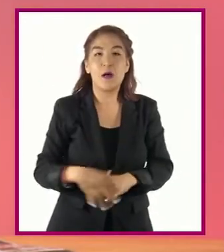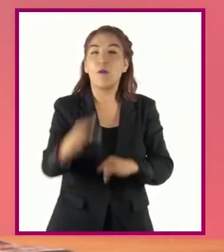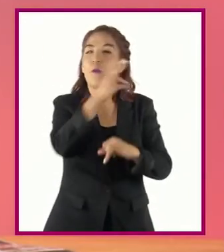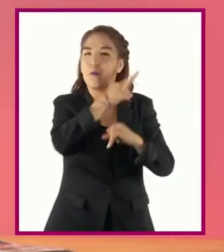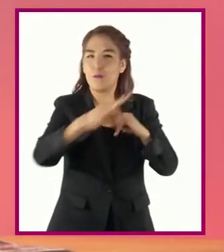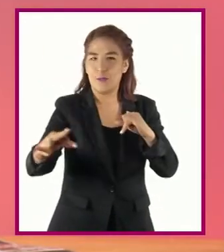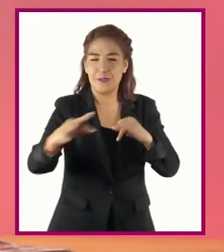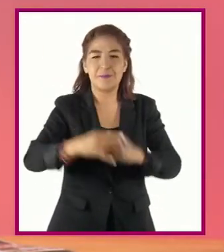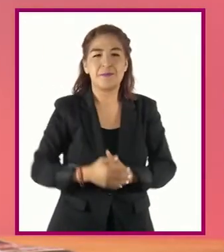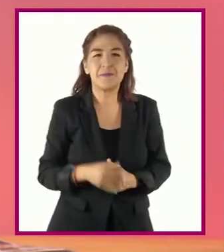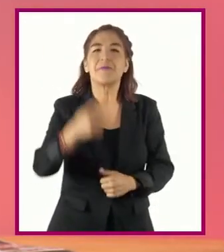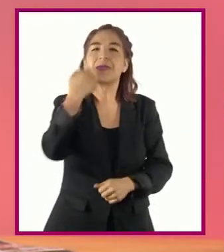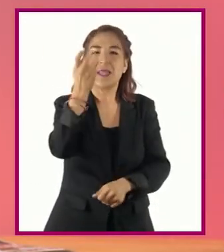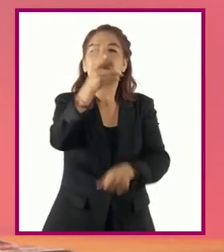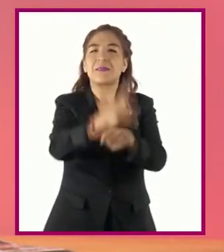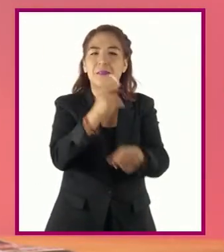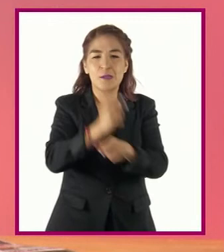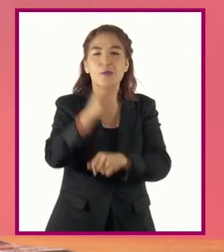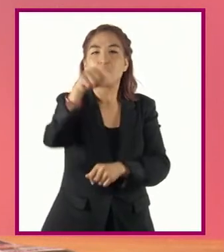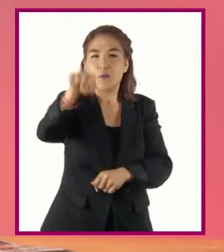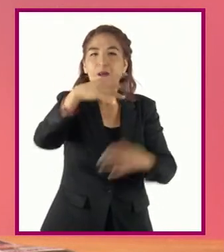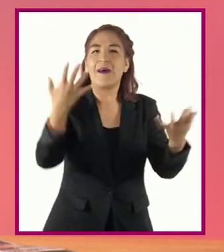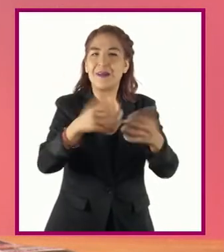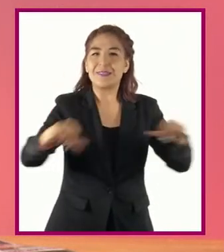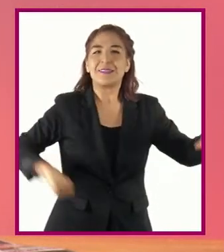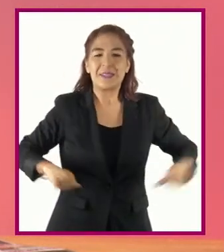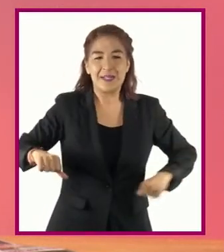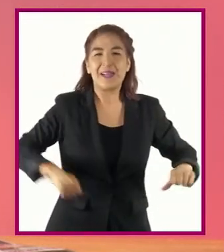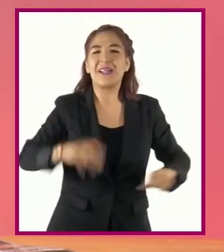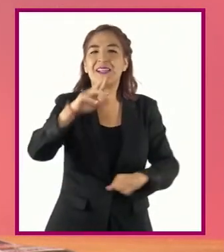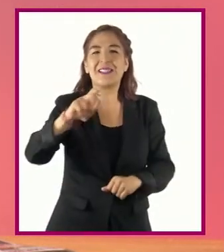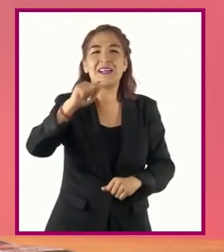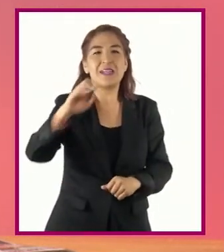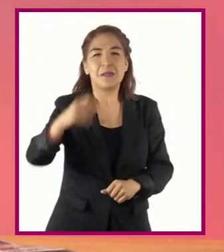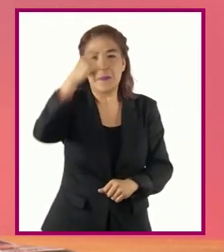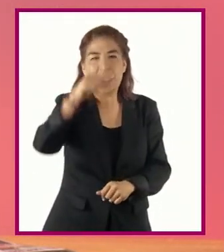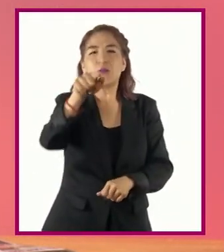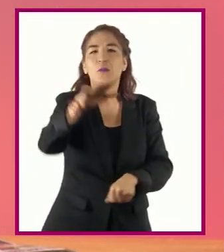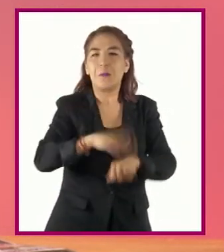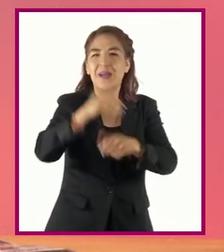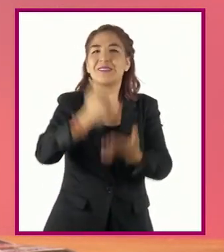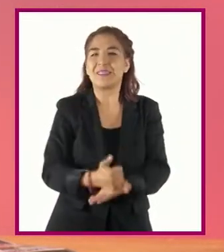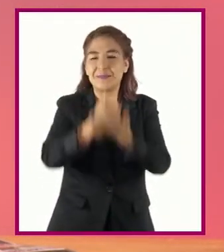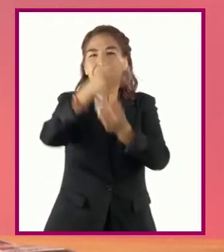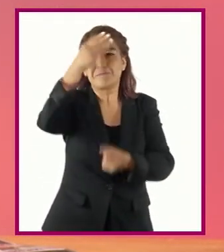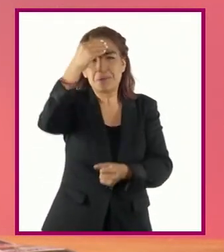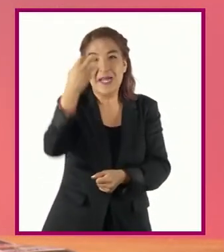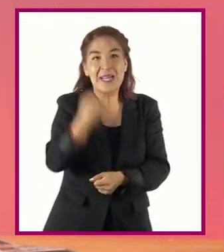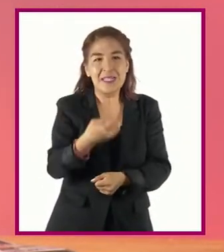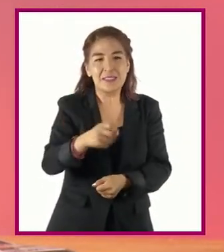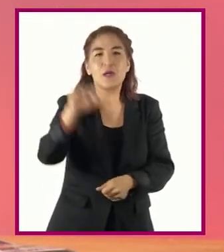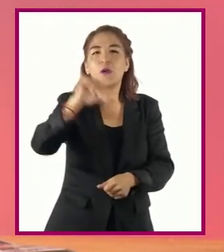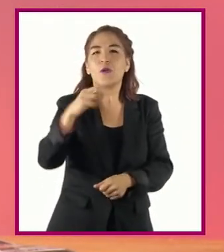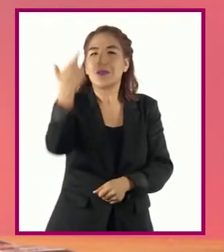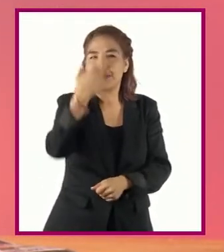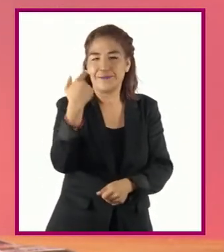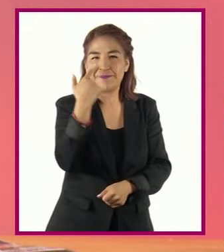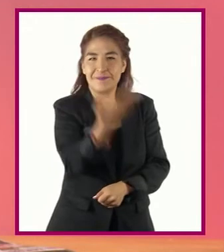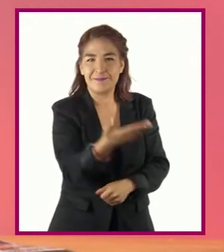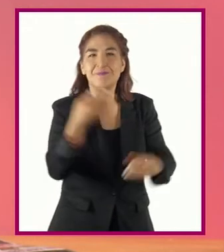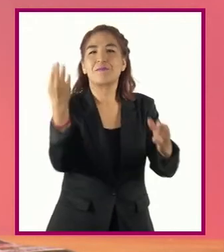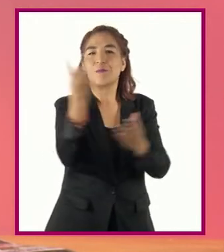último, quiero invitarles a realizar un reto que les ayudará a reforzar los aprendizajes que analizamos en este